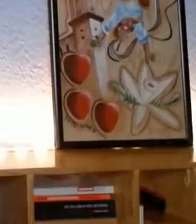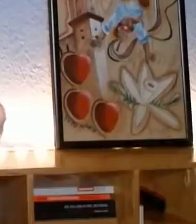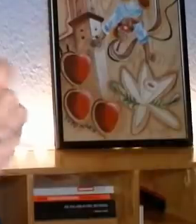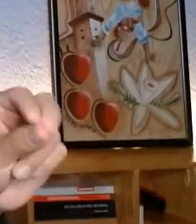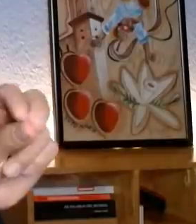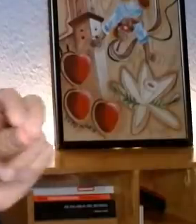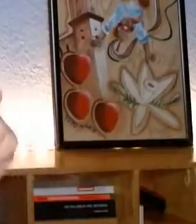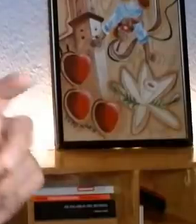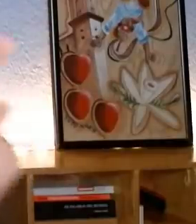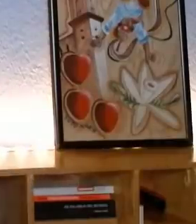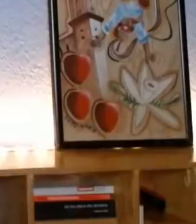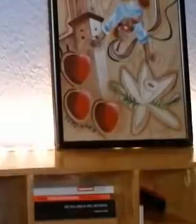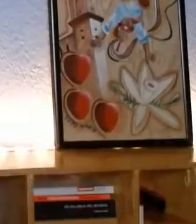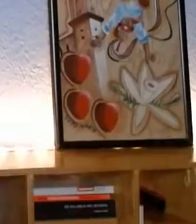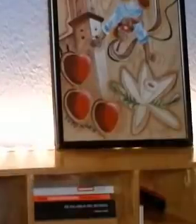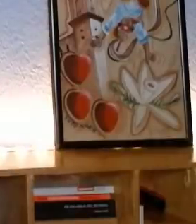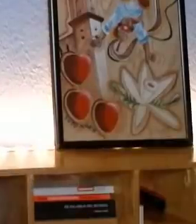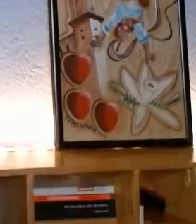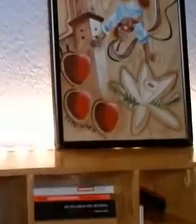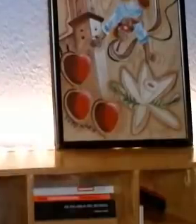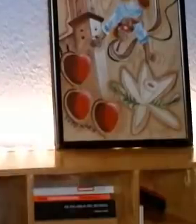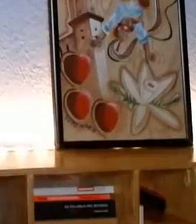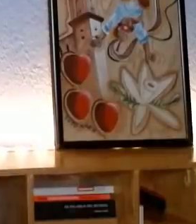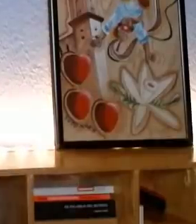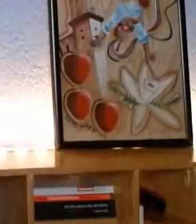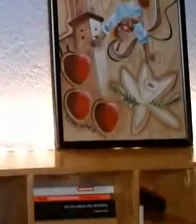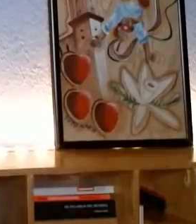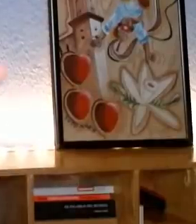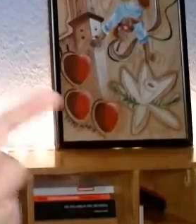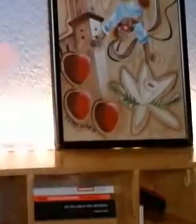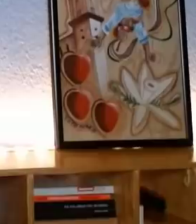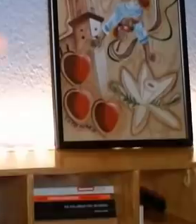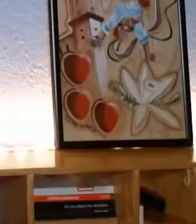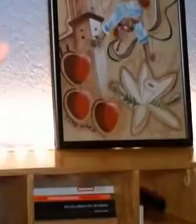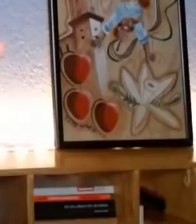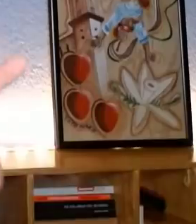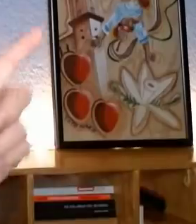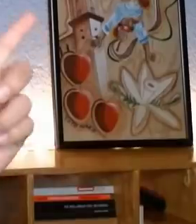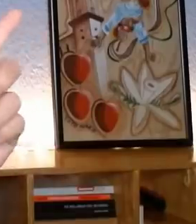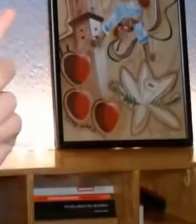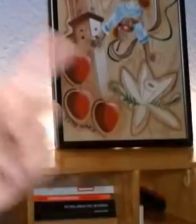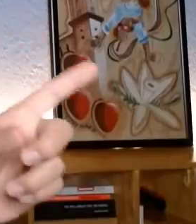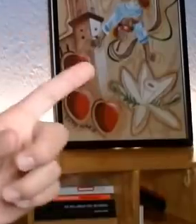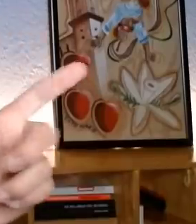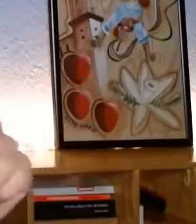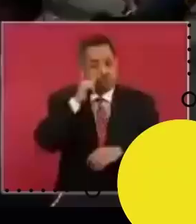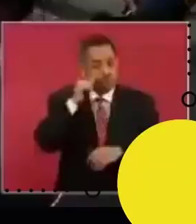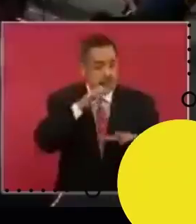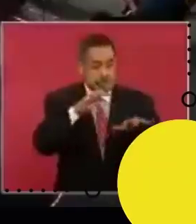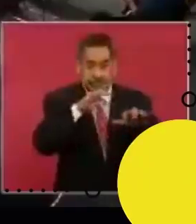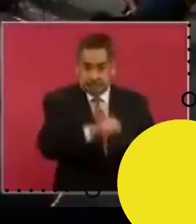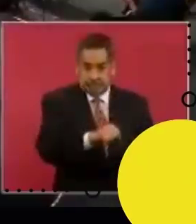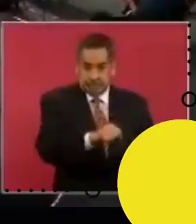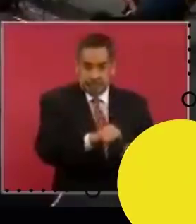origen estadounidense, pero la mayoría de las municiones son de origen ruso.